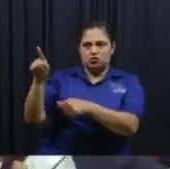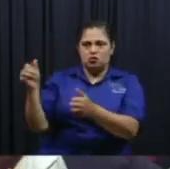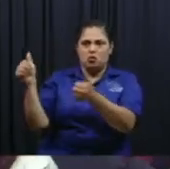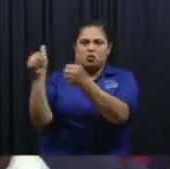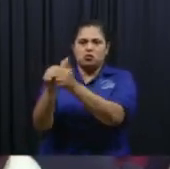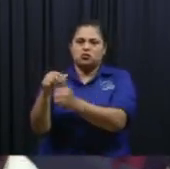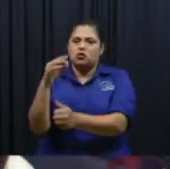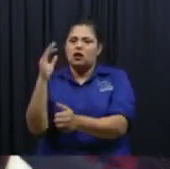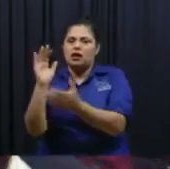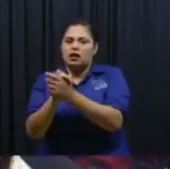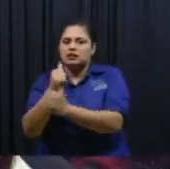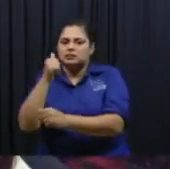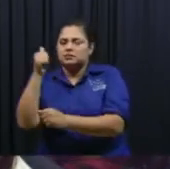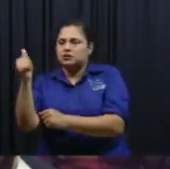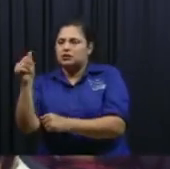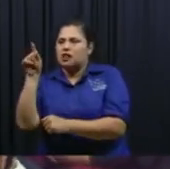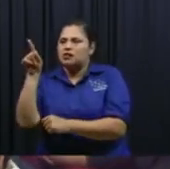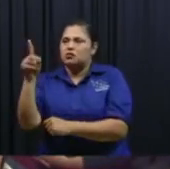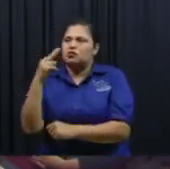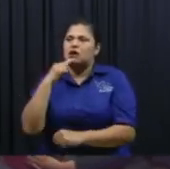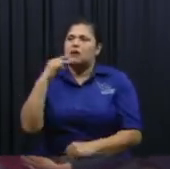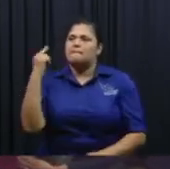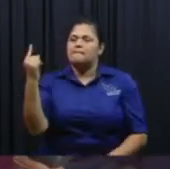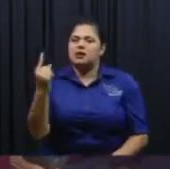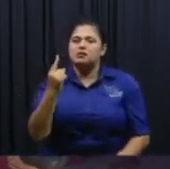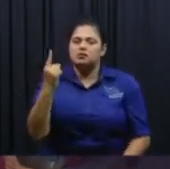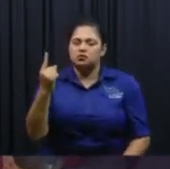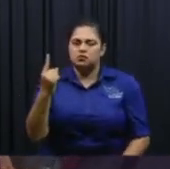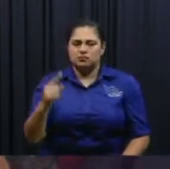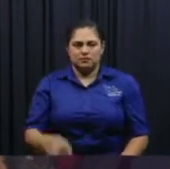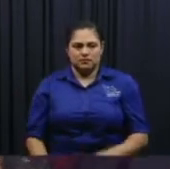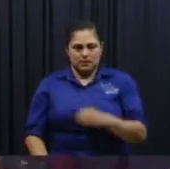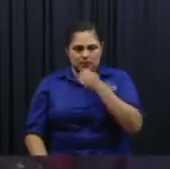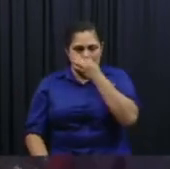Sí esa que tenés a la par